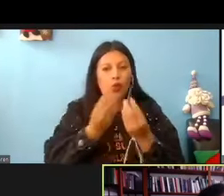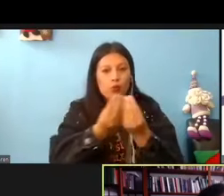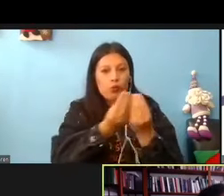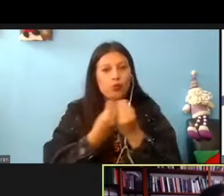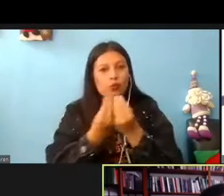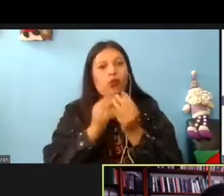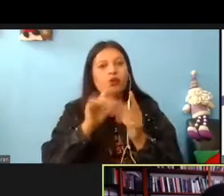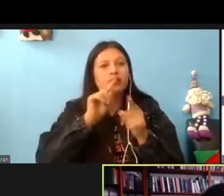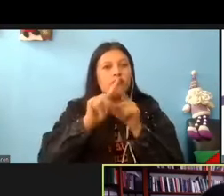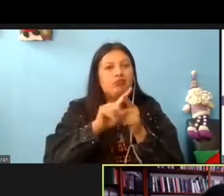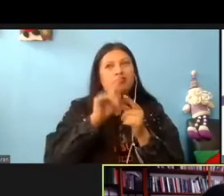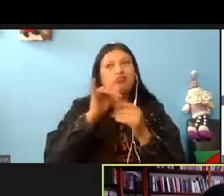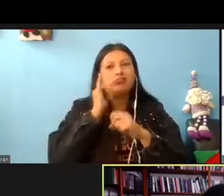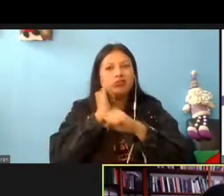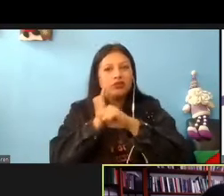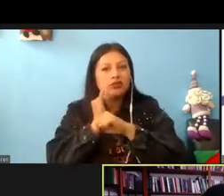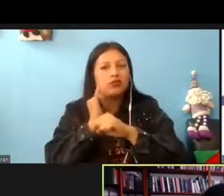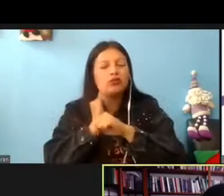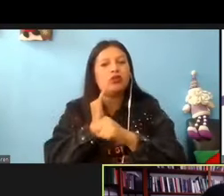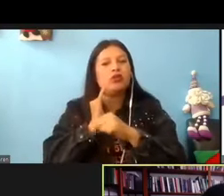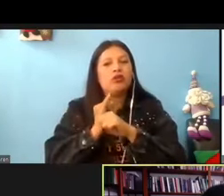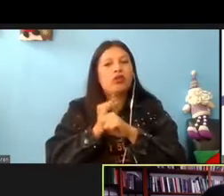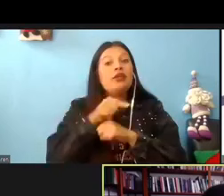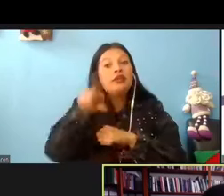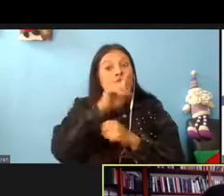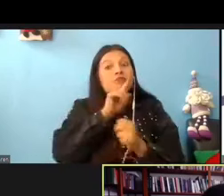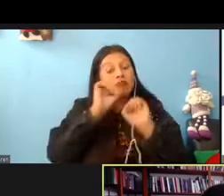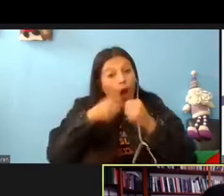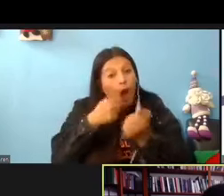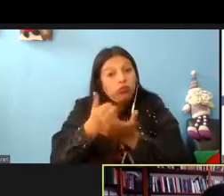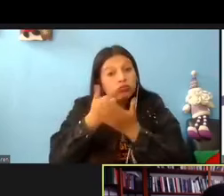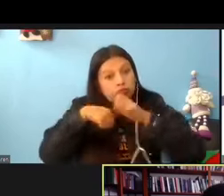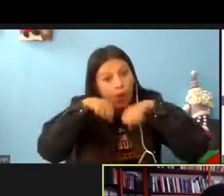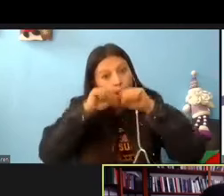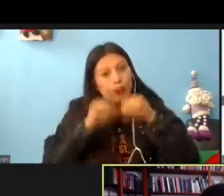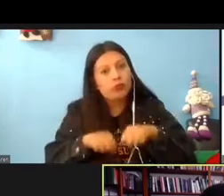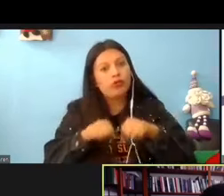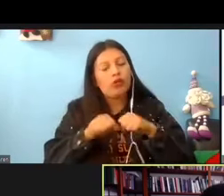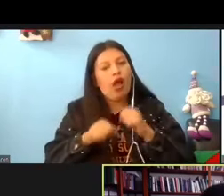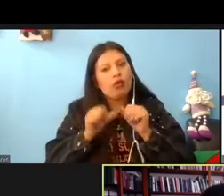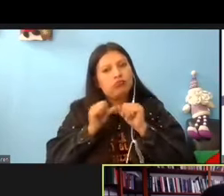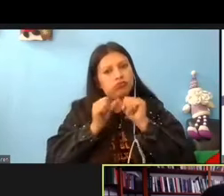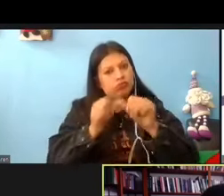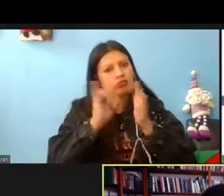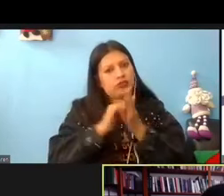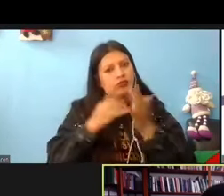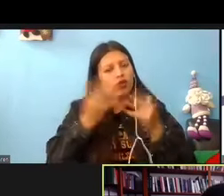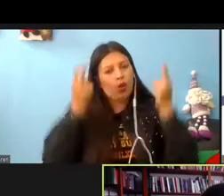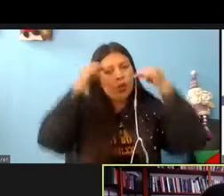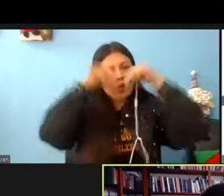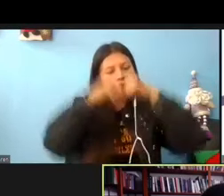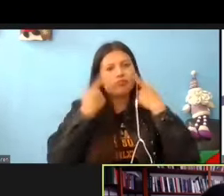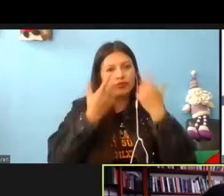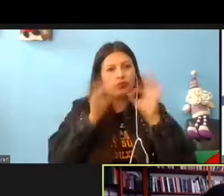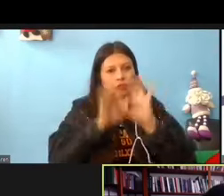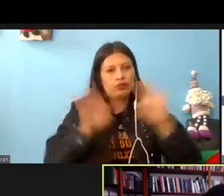colectivos, asociaciones, instituciones que nos permitieron llevar a cabo este encuentro tan